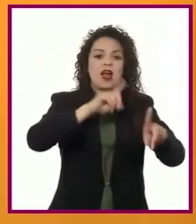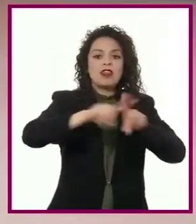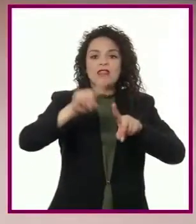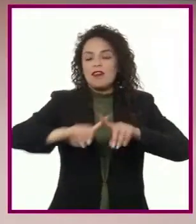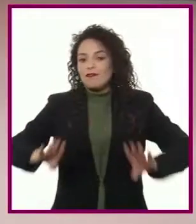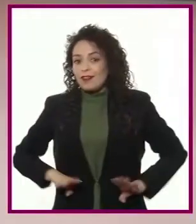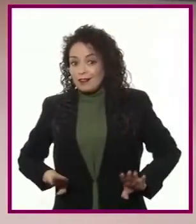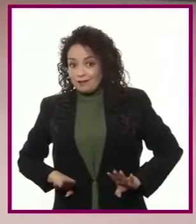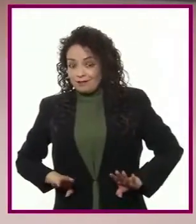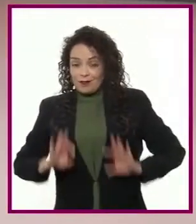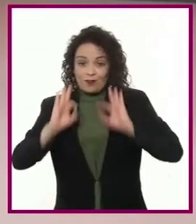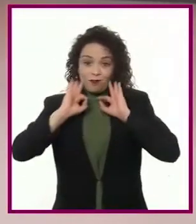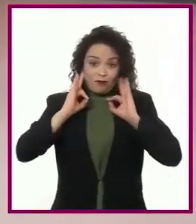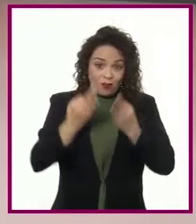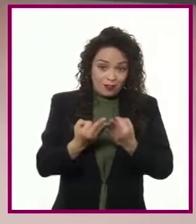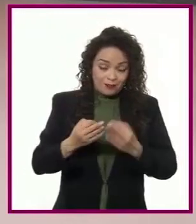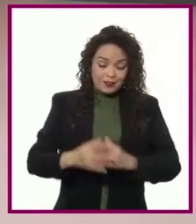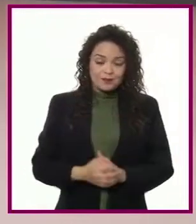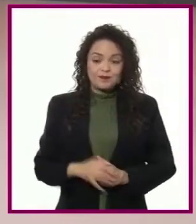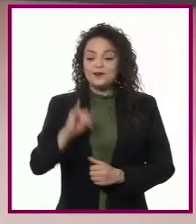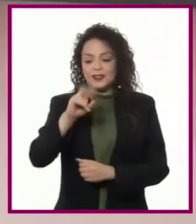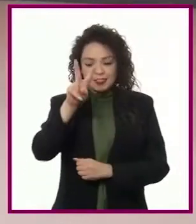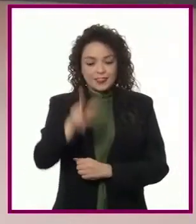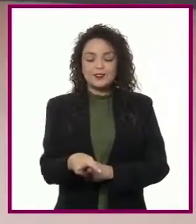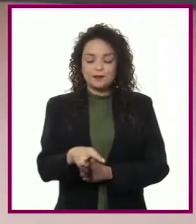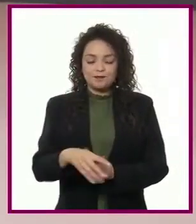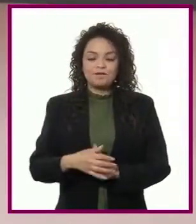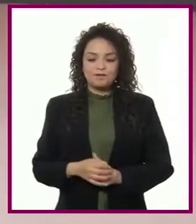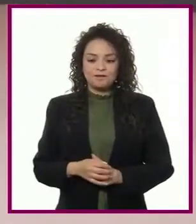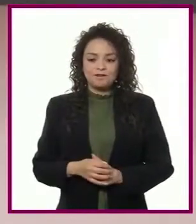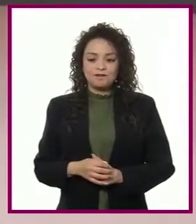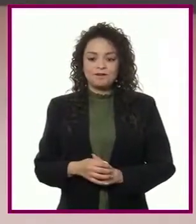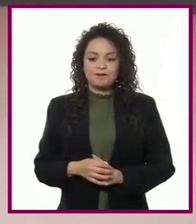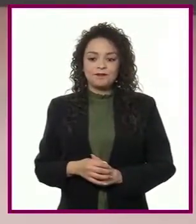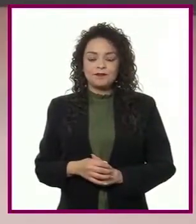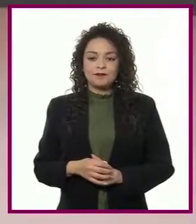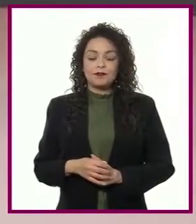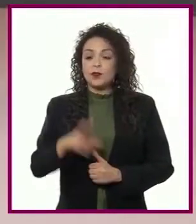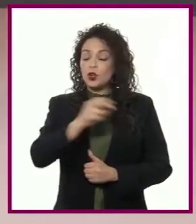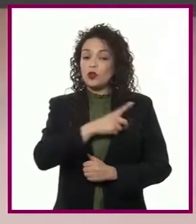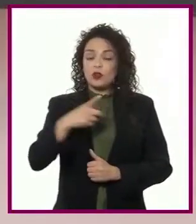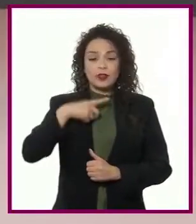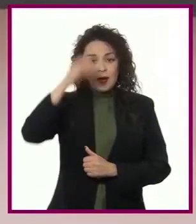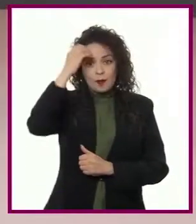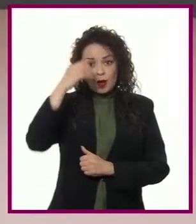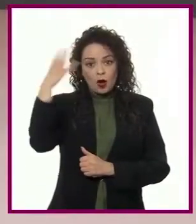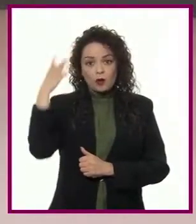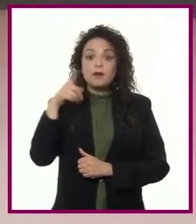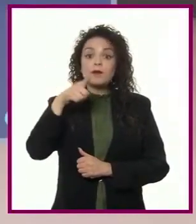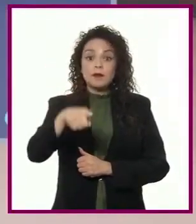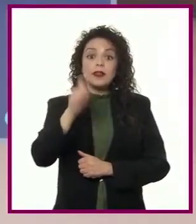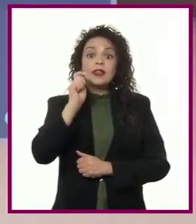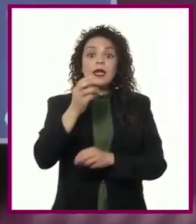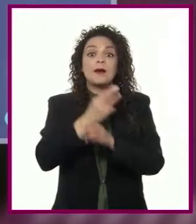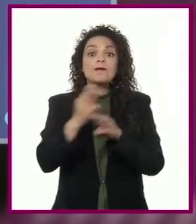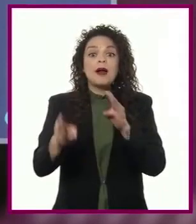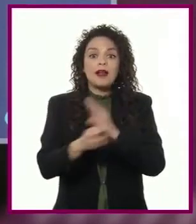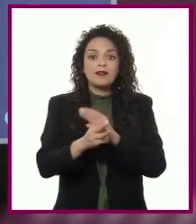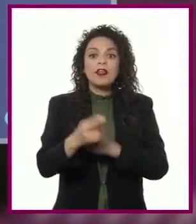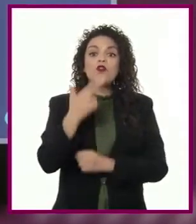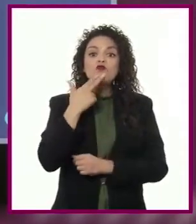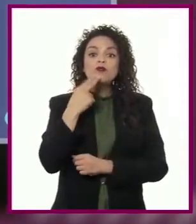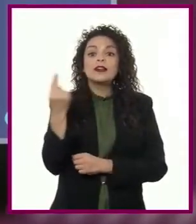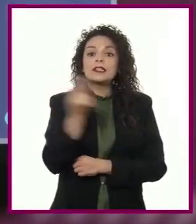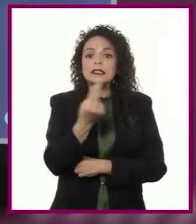características. Así es. Antes de continuar, alumnas y alumnos, no olviden tener su material a la mano.